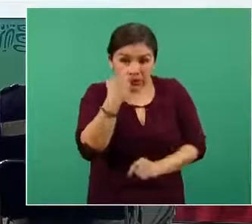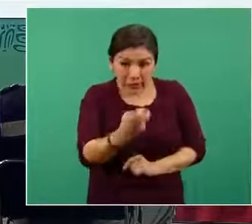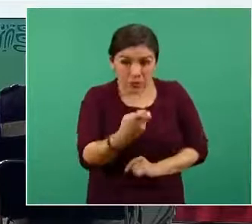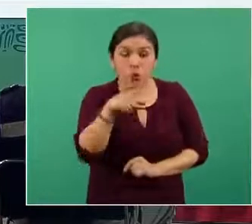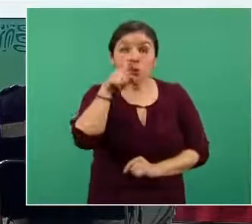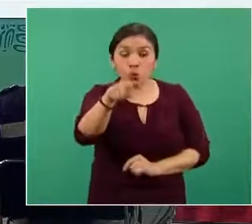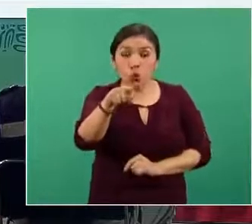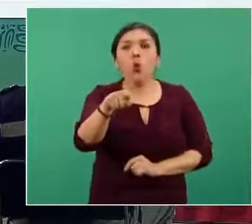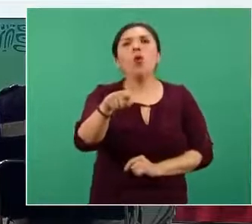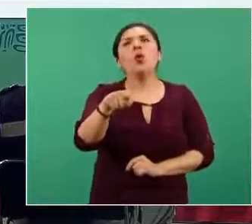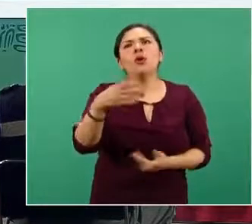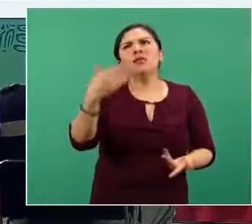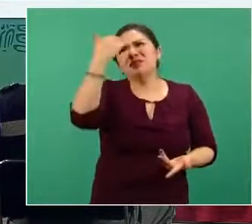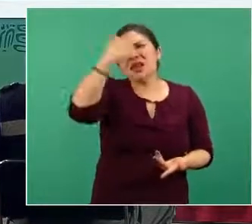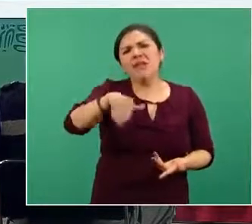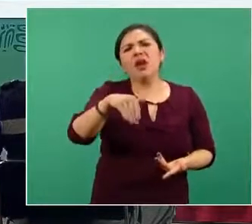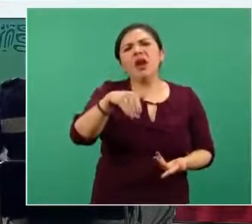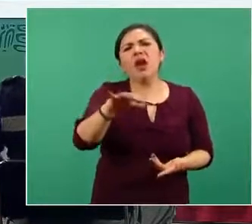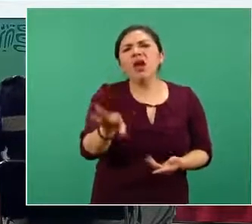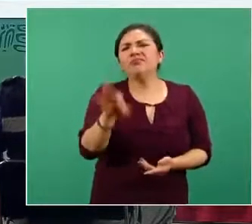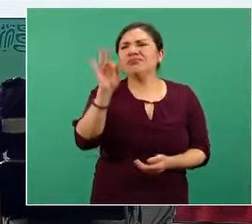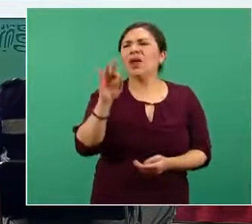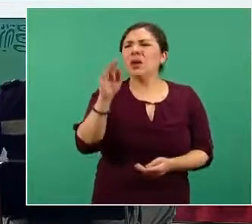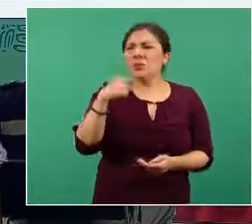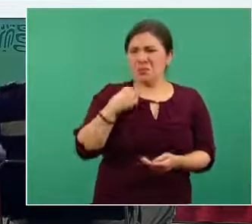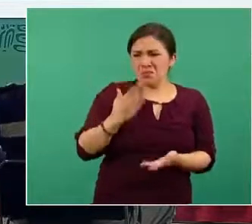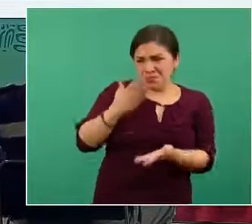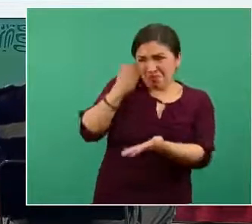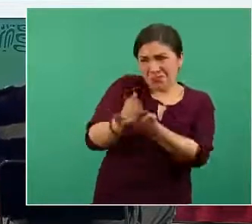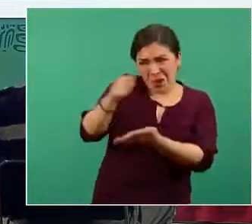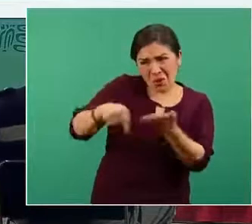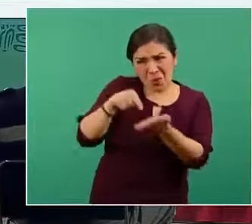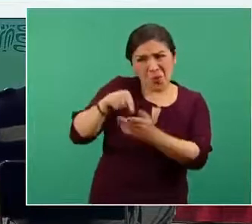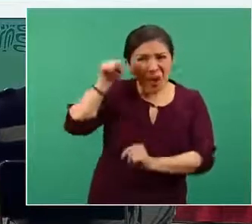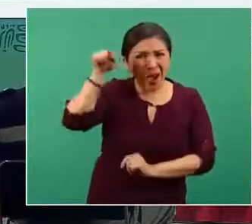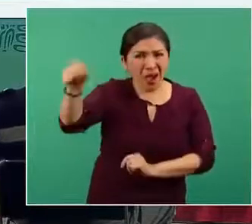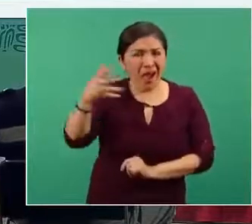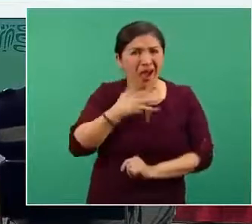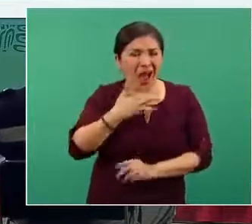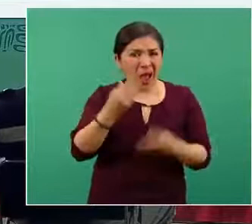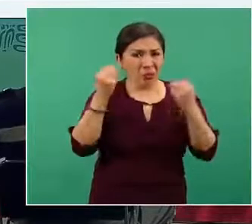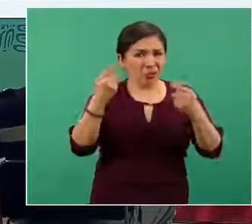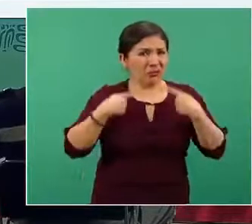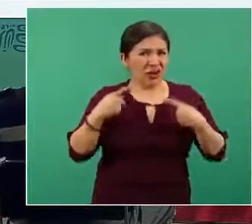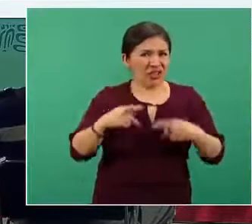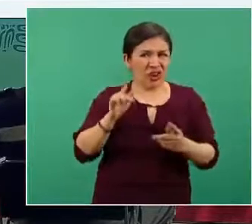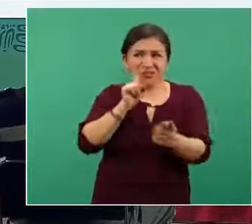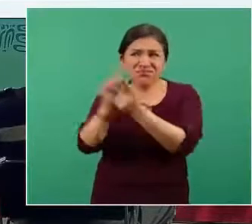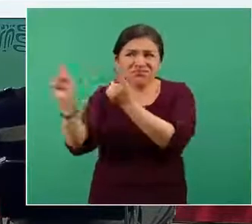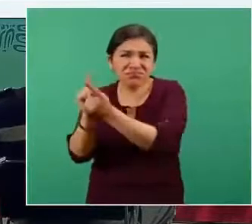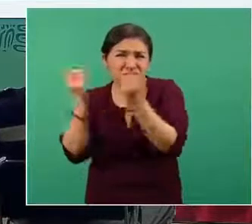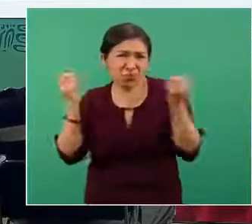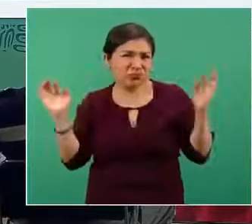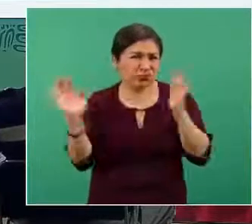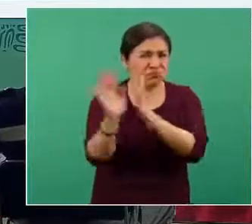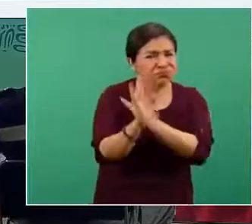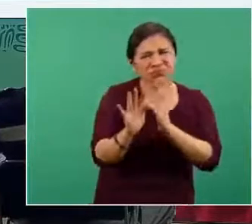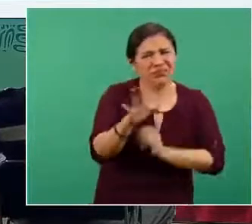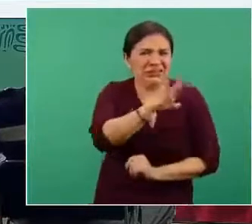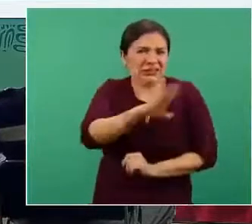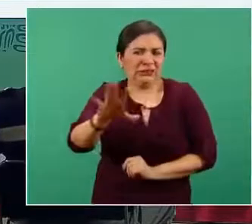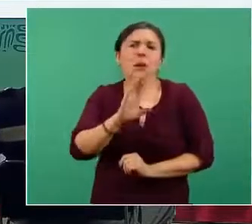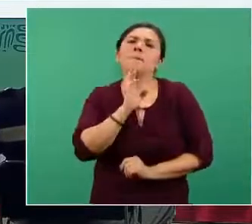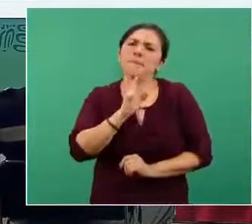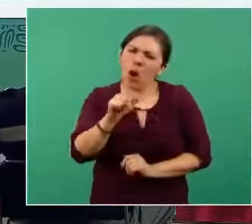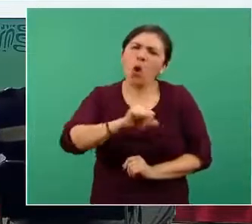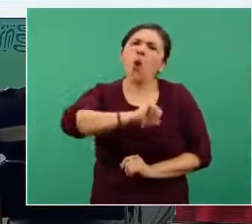elegir o vas a elegir no ir a lugares que tienen muchas personas o altas congregaciones, mejor